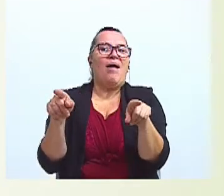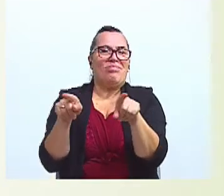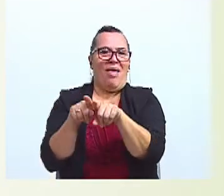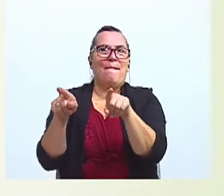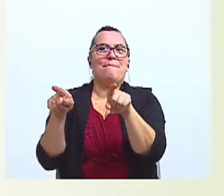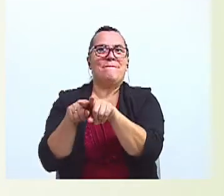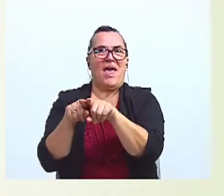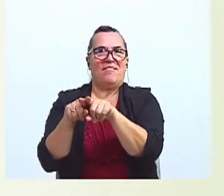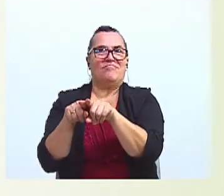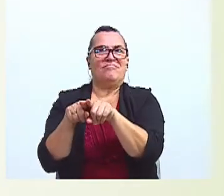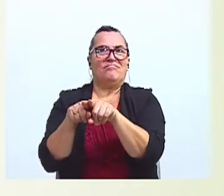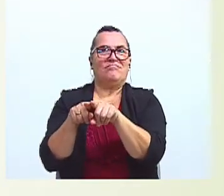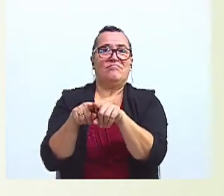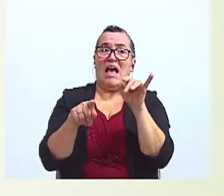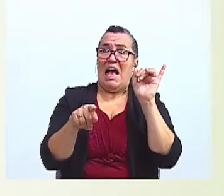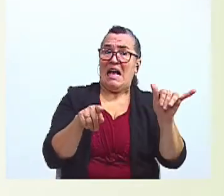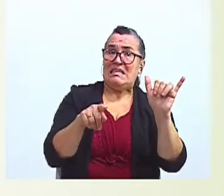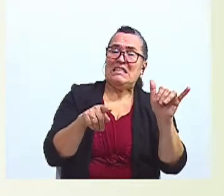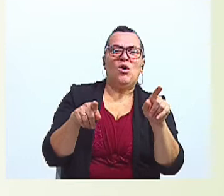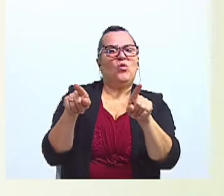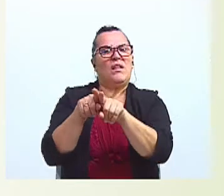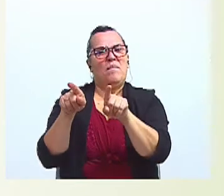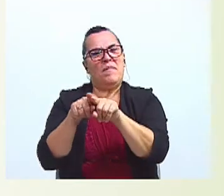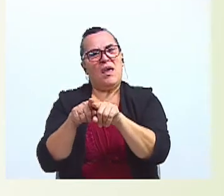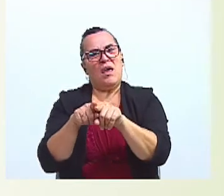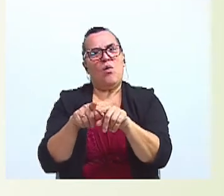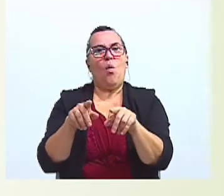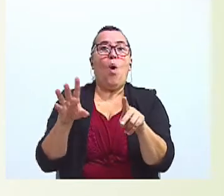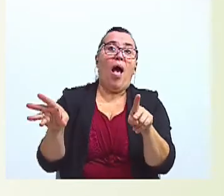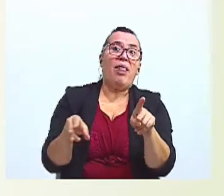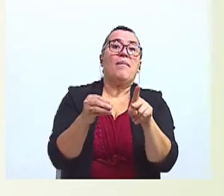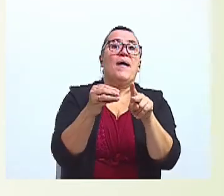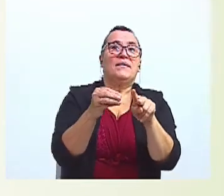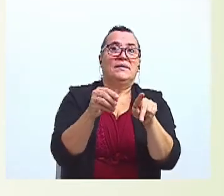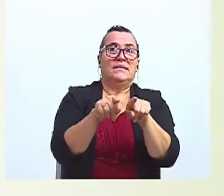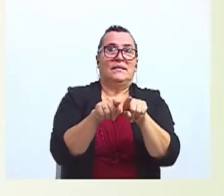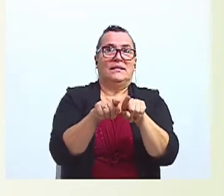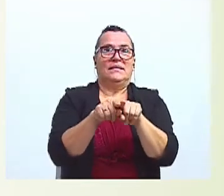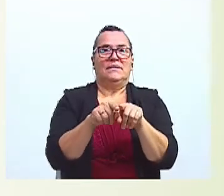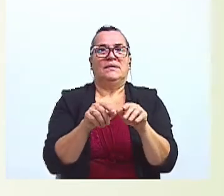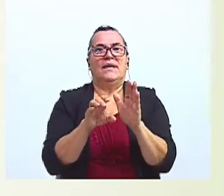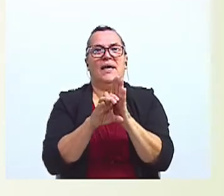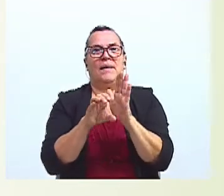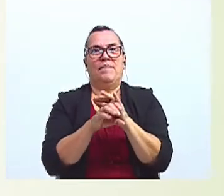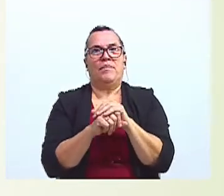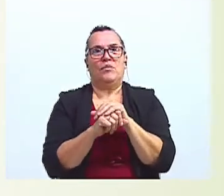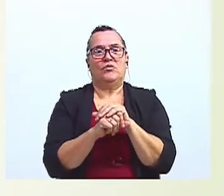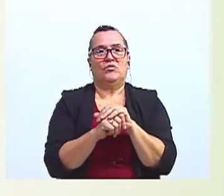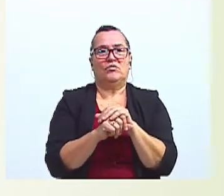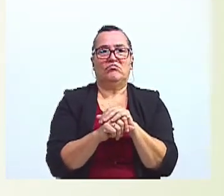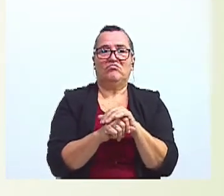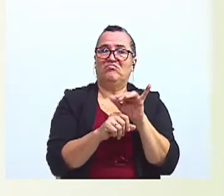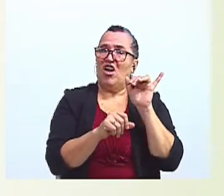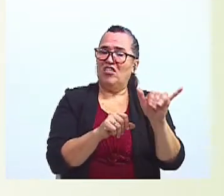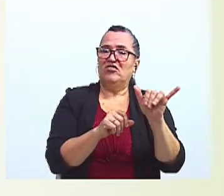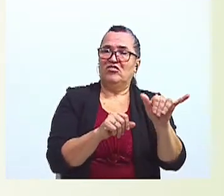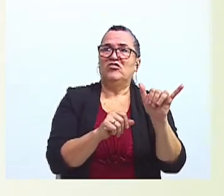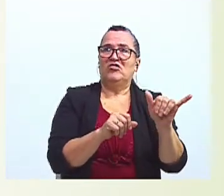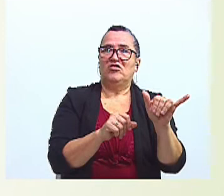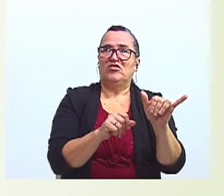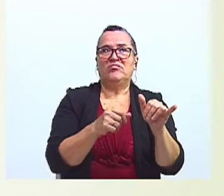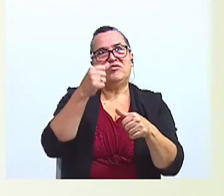palabras también o además. Veamos los ejemplos. Asimismo,